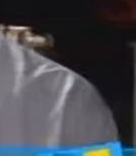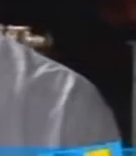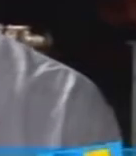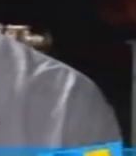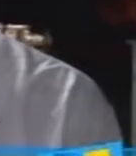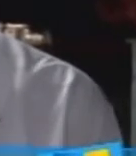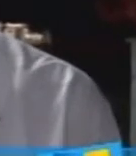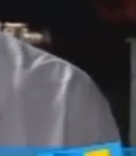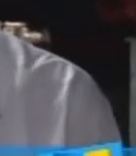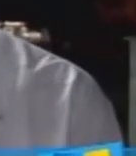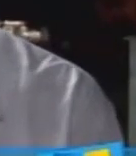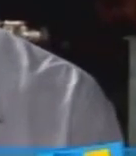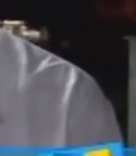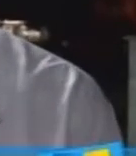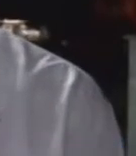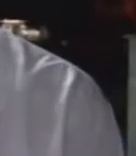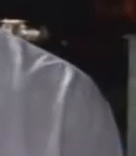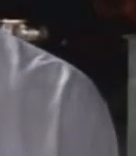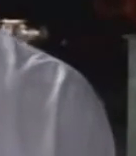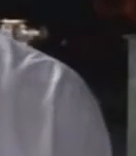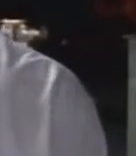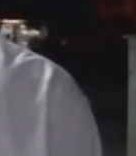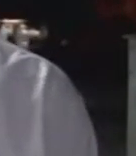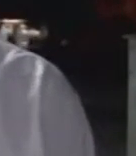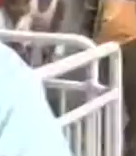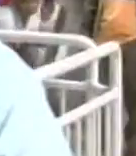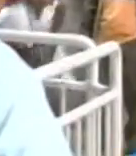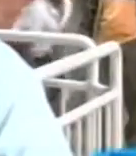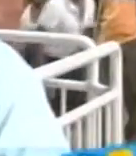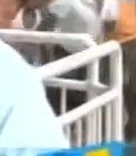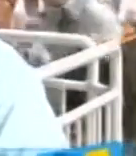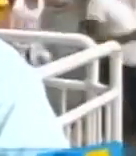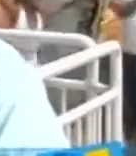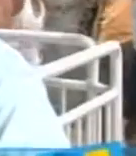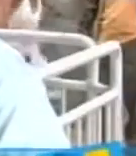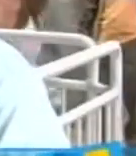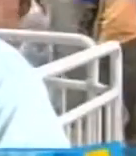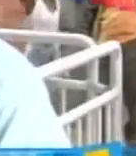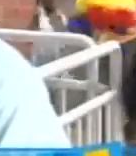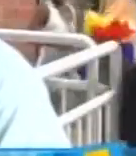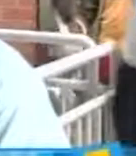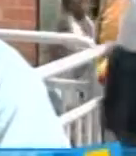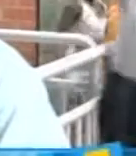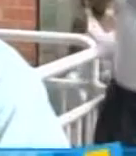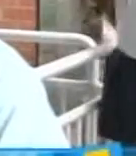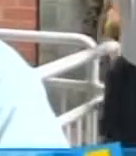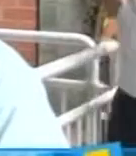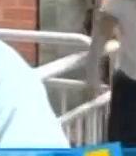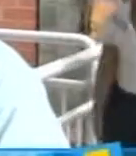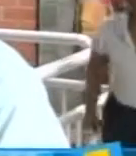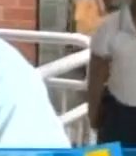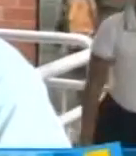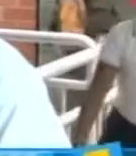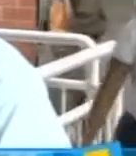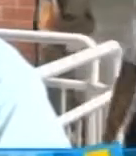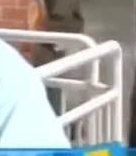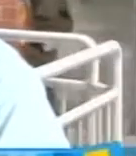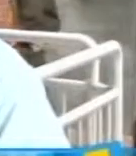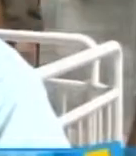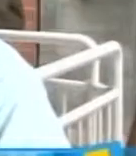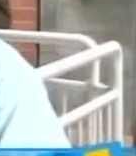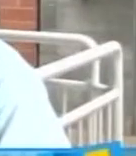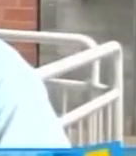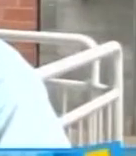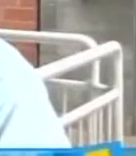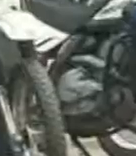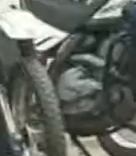por unas calles que no estaban contempladas inicialmente. Muy bueno, muy excelente, creo que el alcalde está llegando a toda